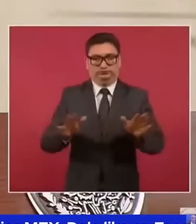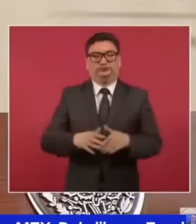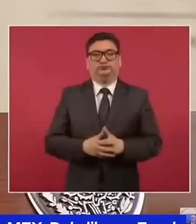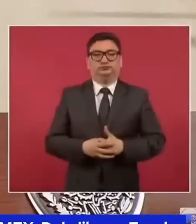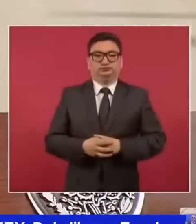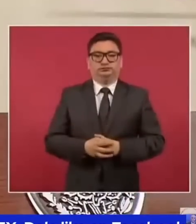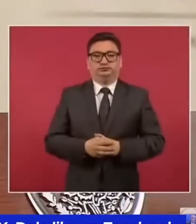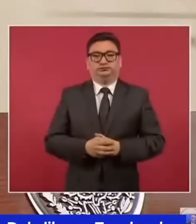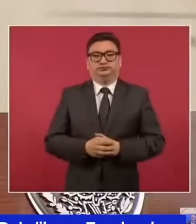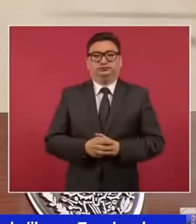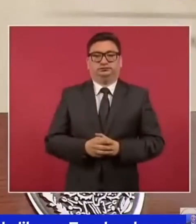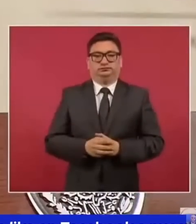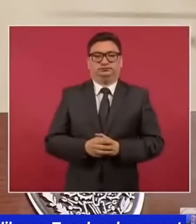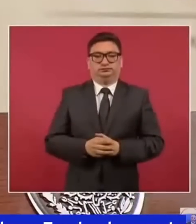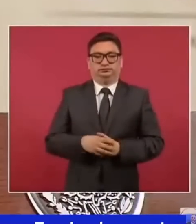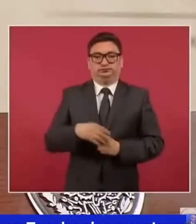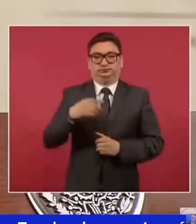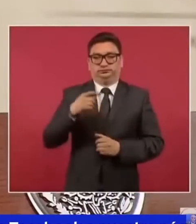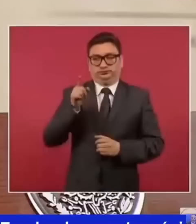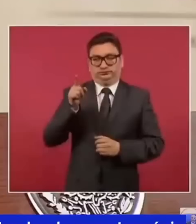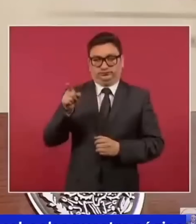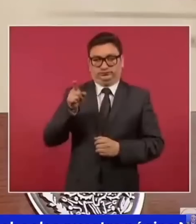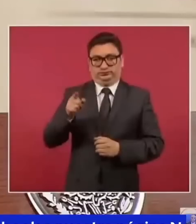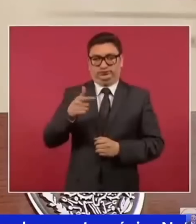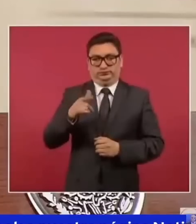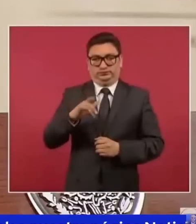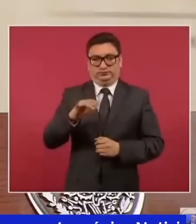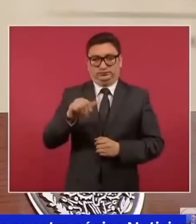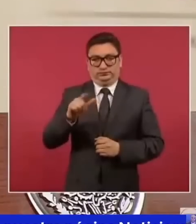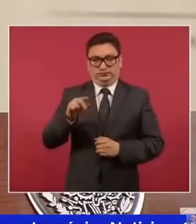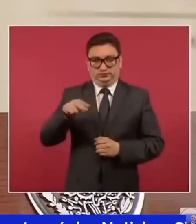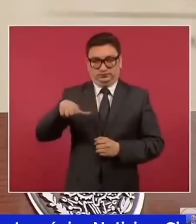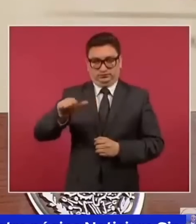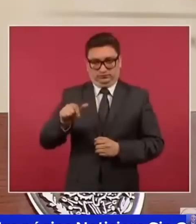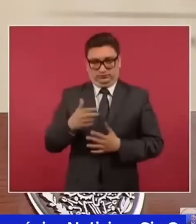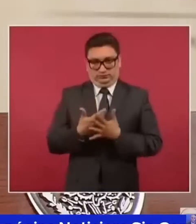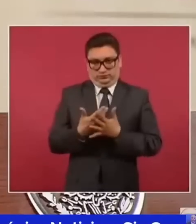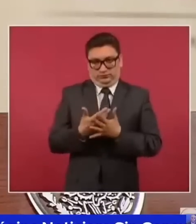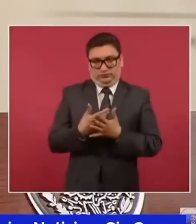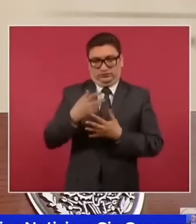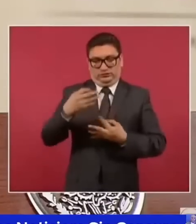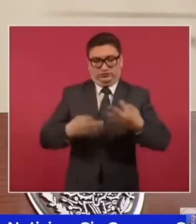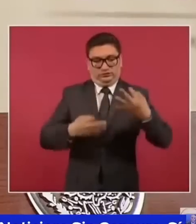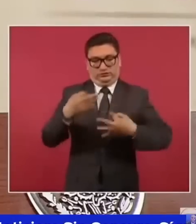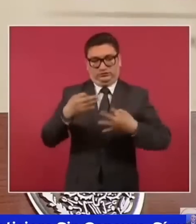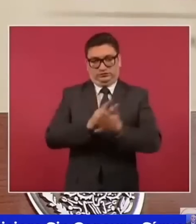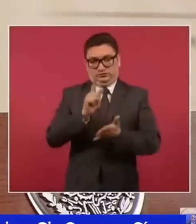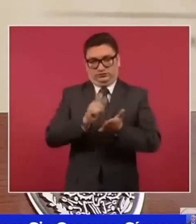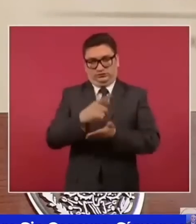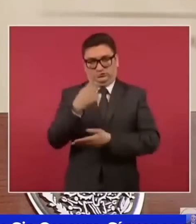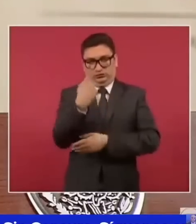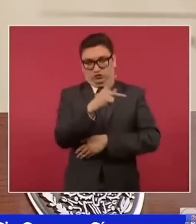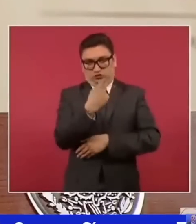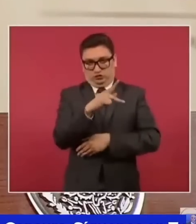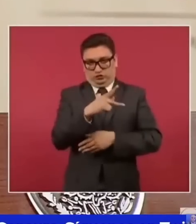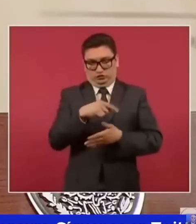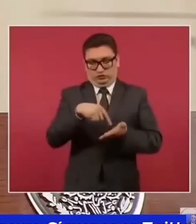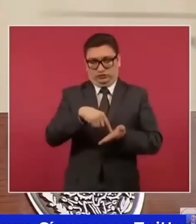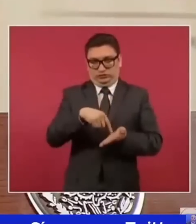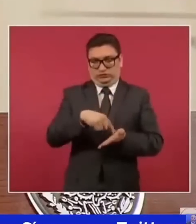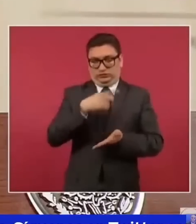a García Luna. Y de acuerdo a la legislación estadounidense,